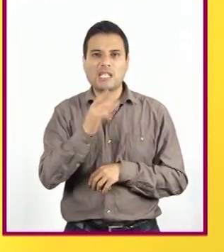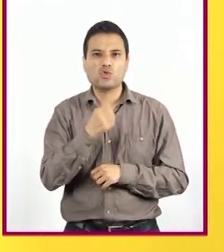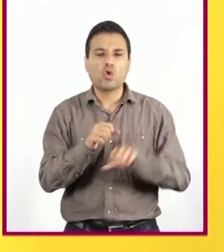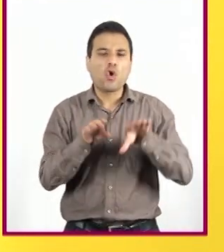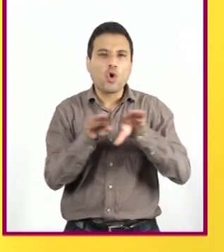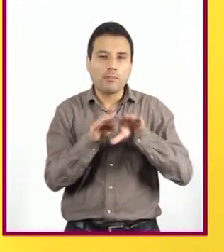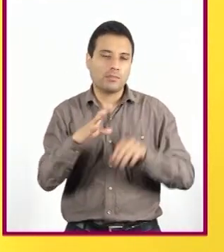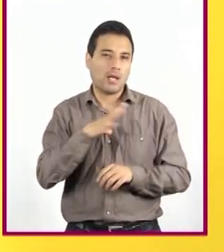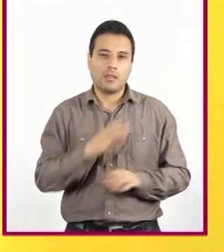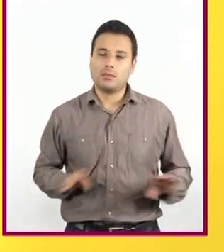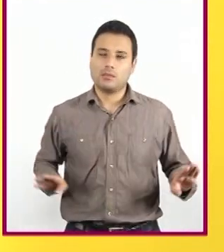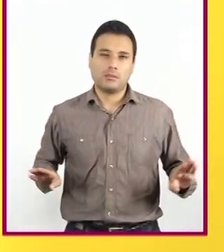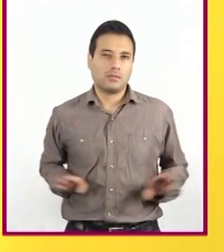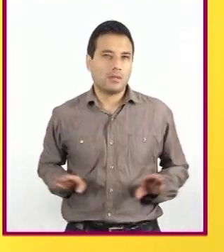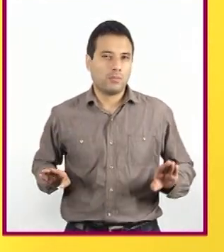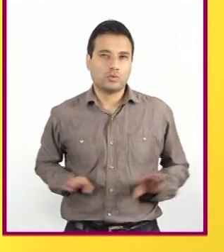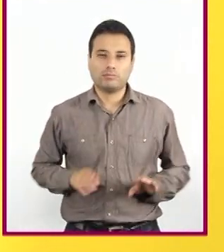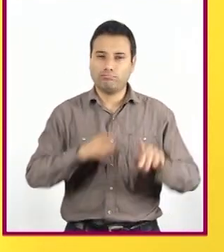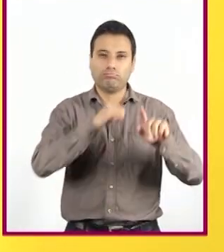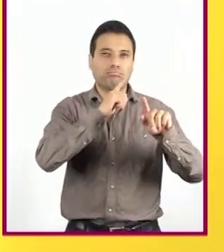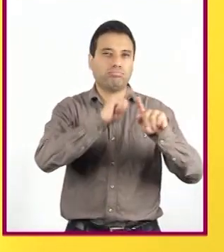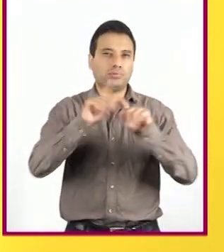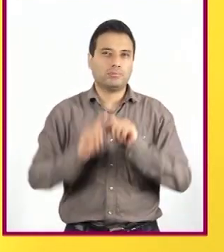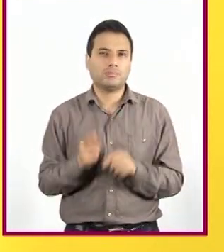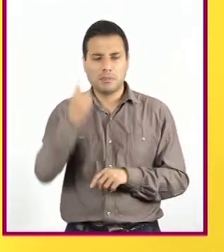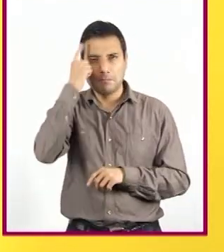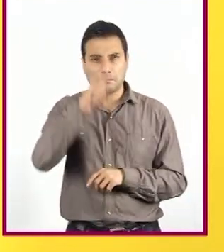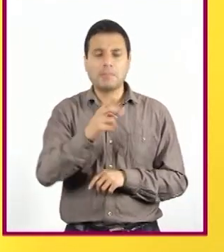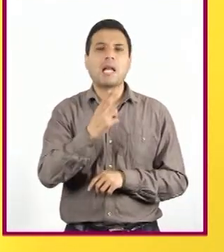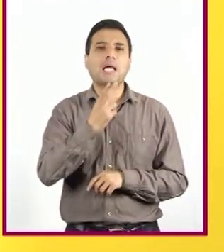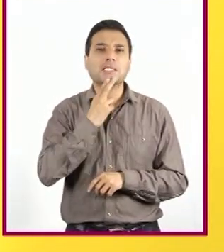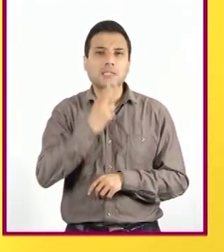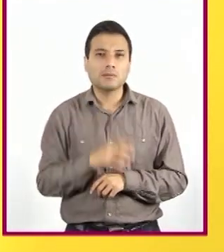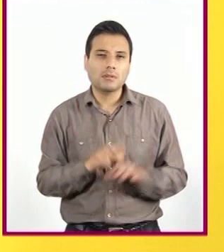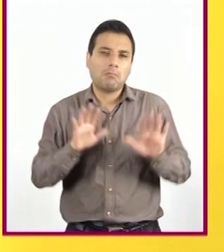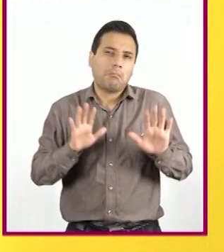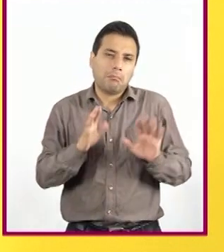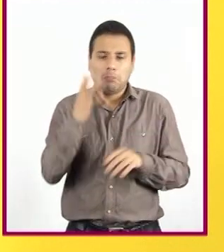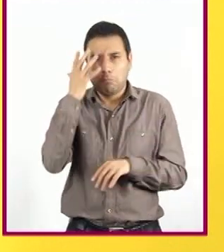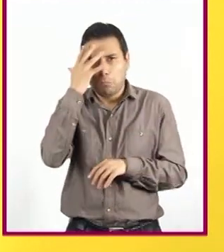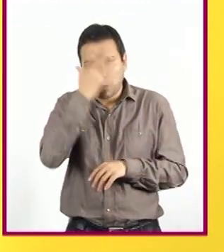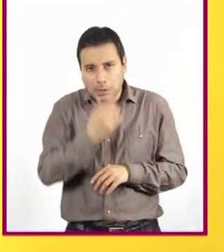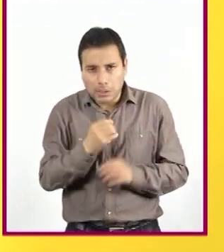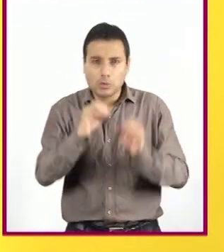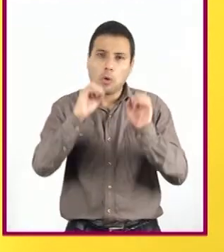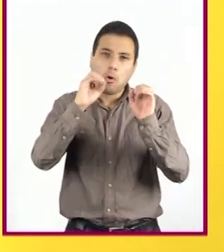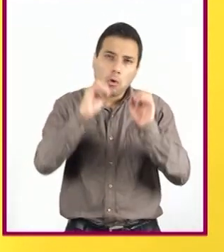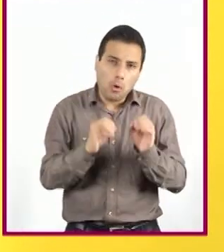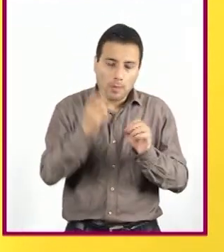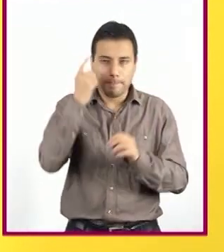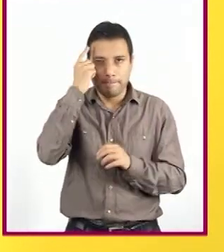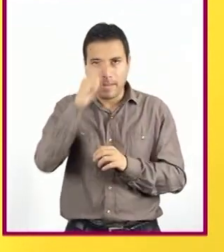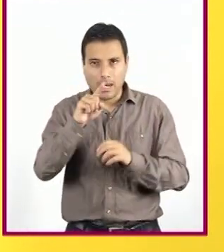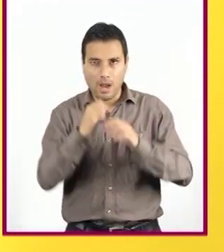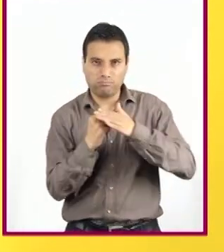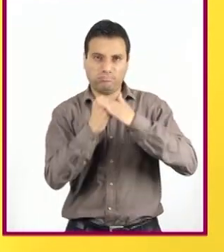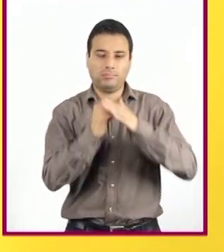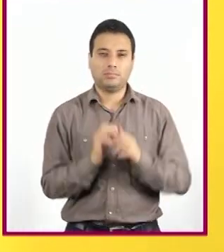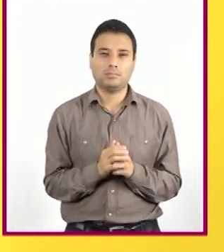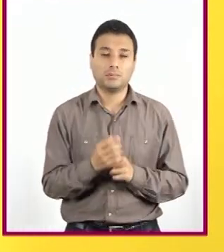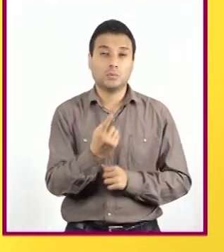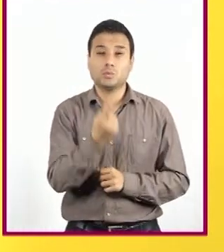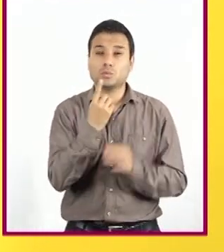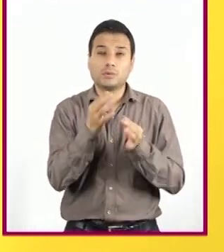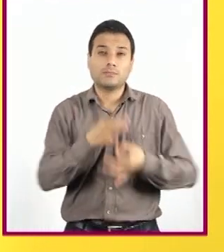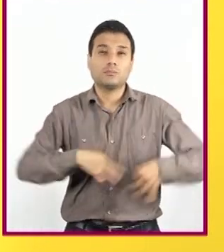muy variada y tienen funciones tanto estructurales como decorativas. El caso más sobresaliente es